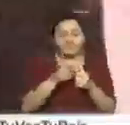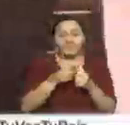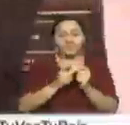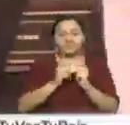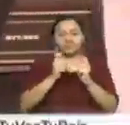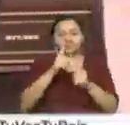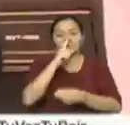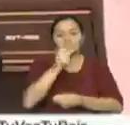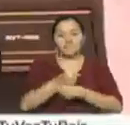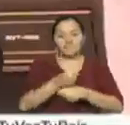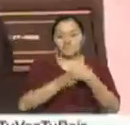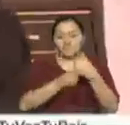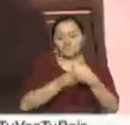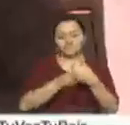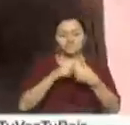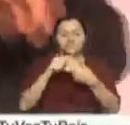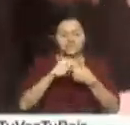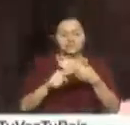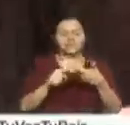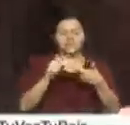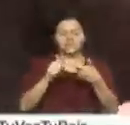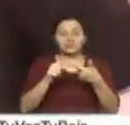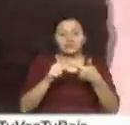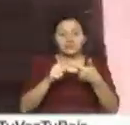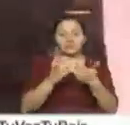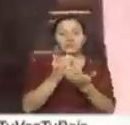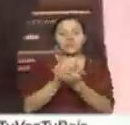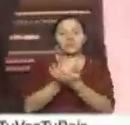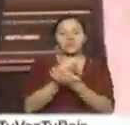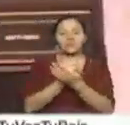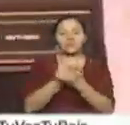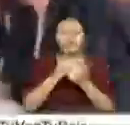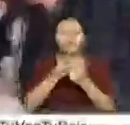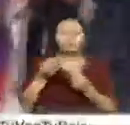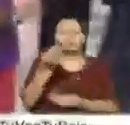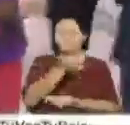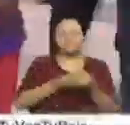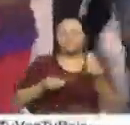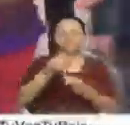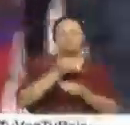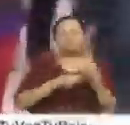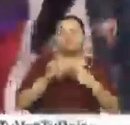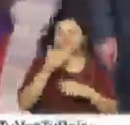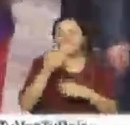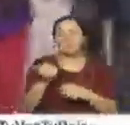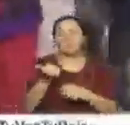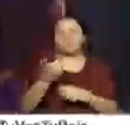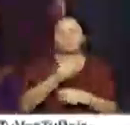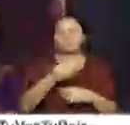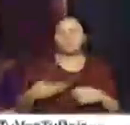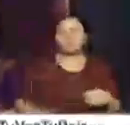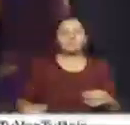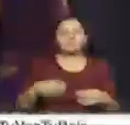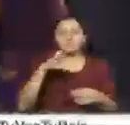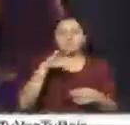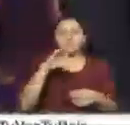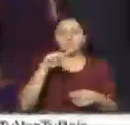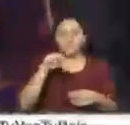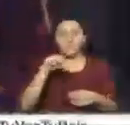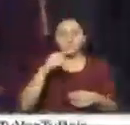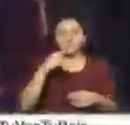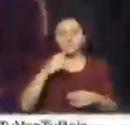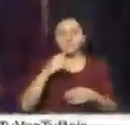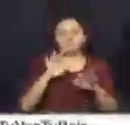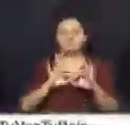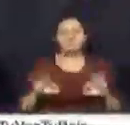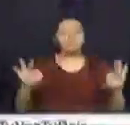empleo. Segundo, hace que la economía se mueva. La presidenta de la CFN, María Soledad Barrera, destacó